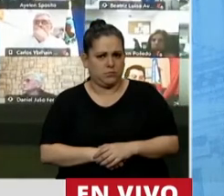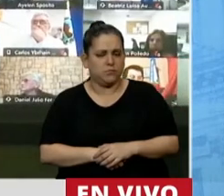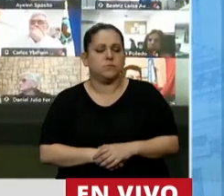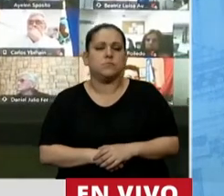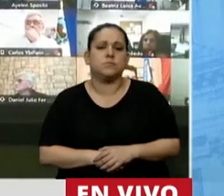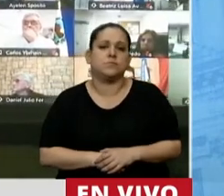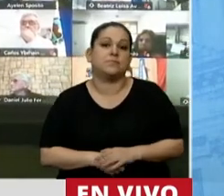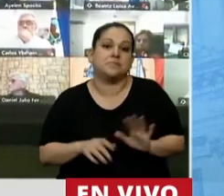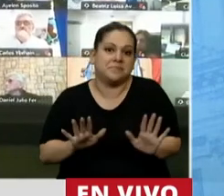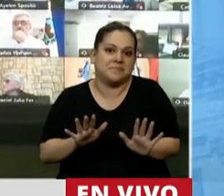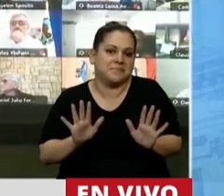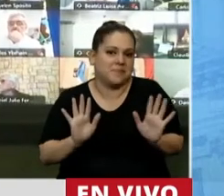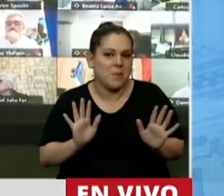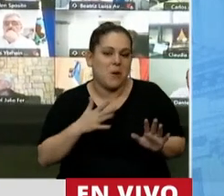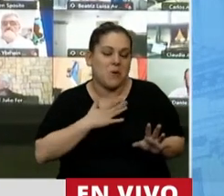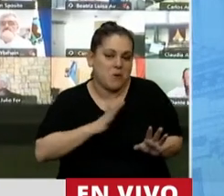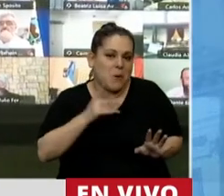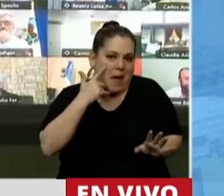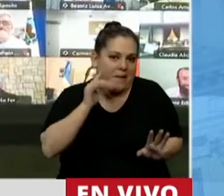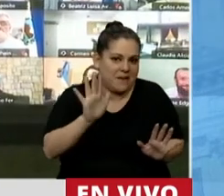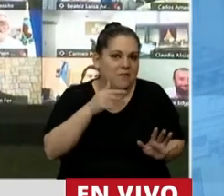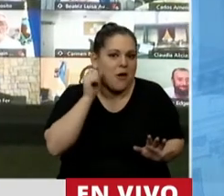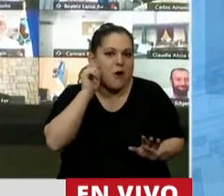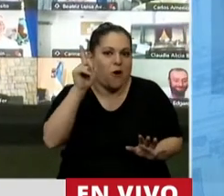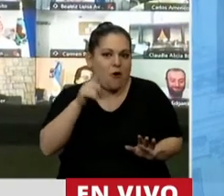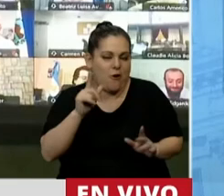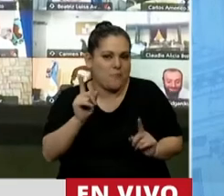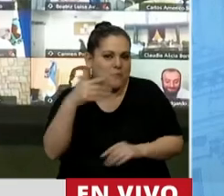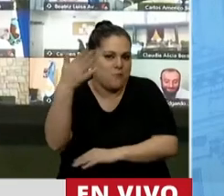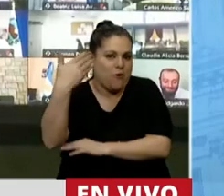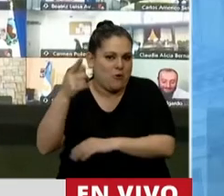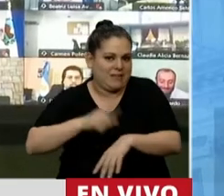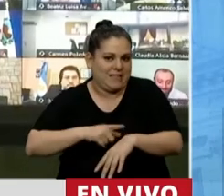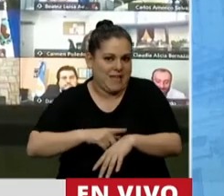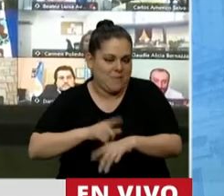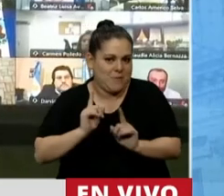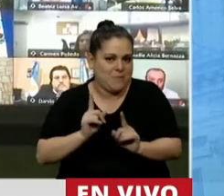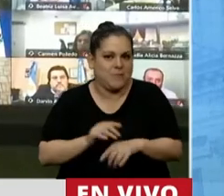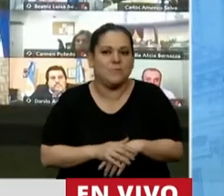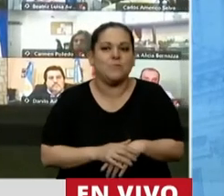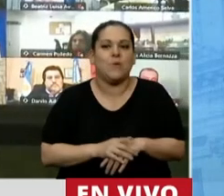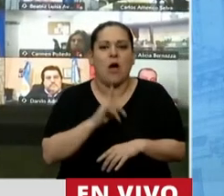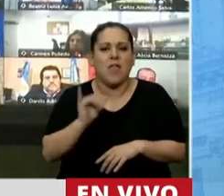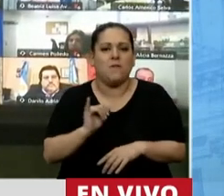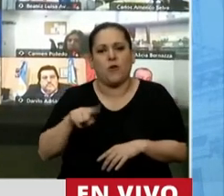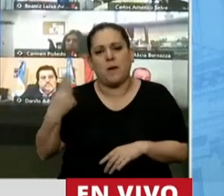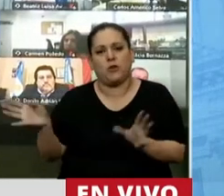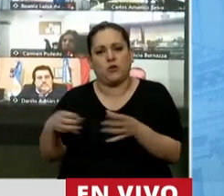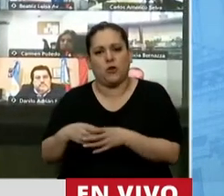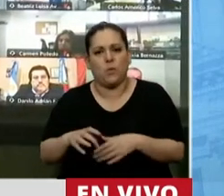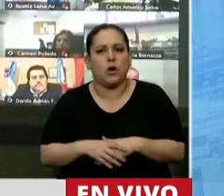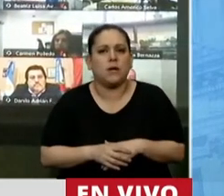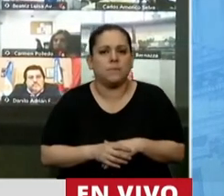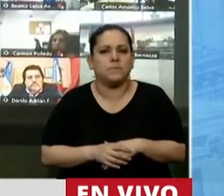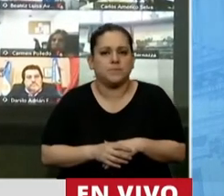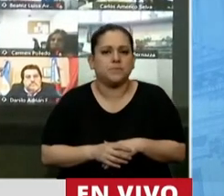No creo que tenga que llegar a tanto, voy a tratar de hacer el mismo uso de la palabra que la miembro informante del otro bloque.